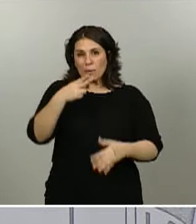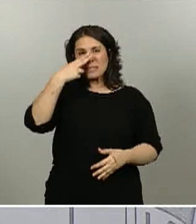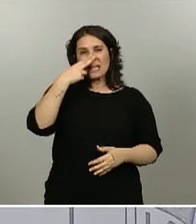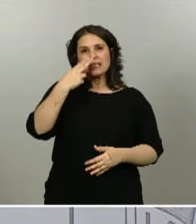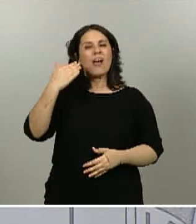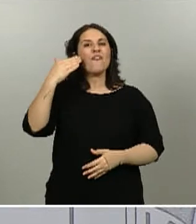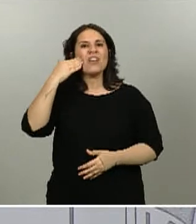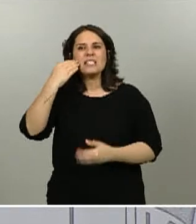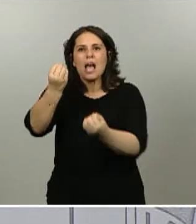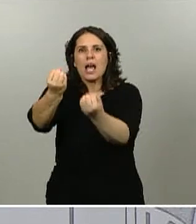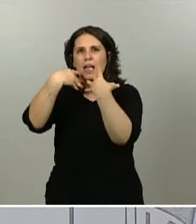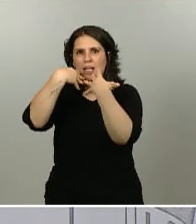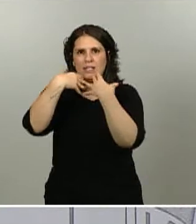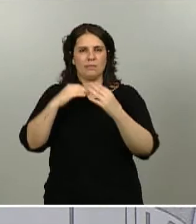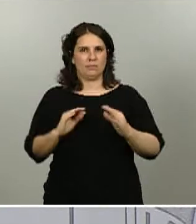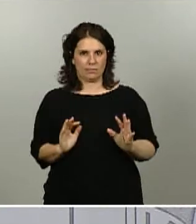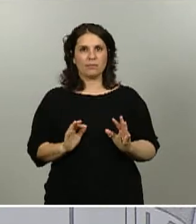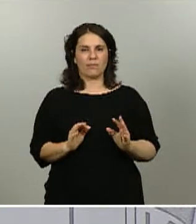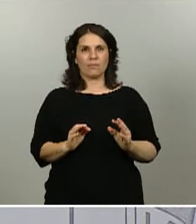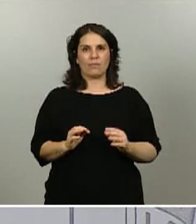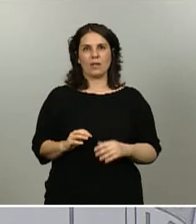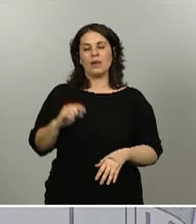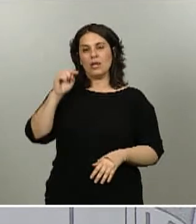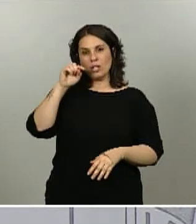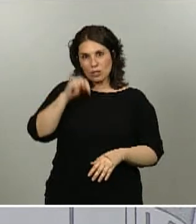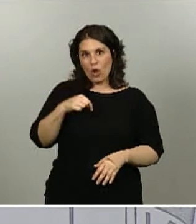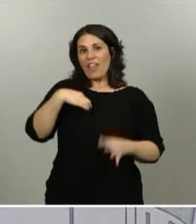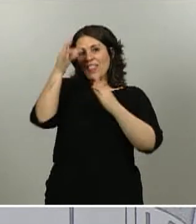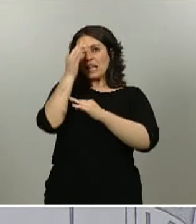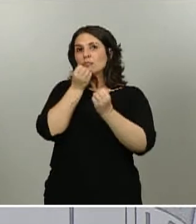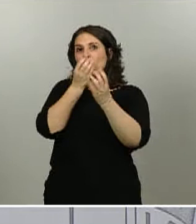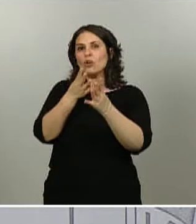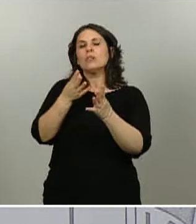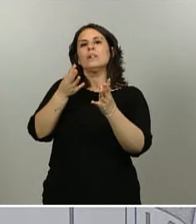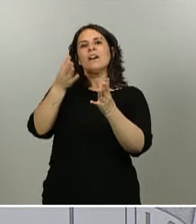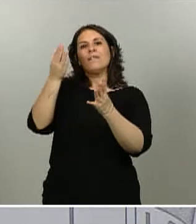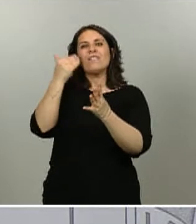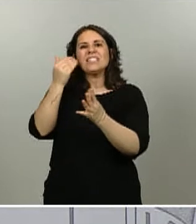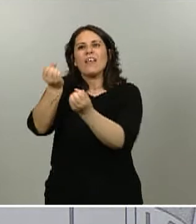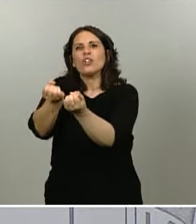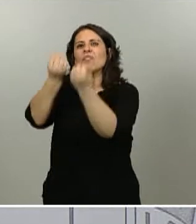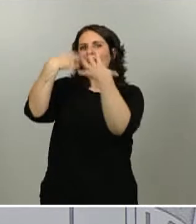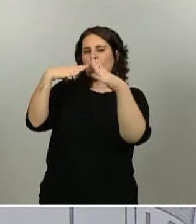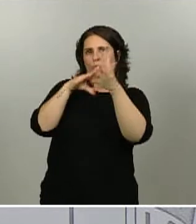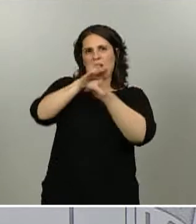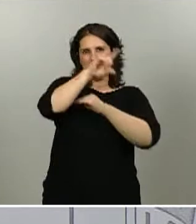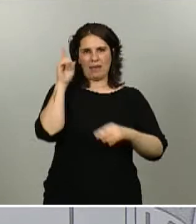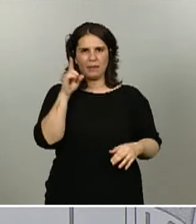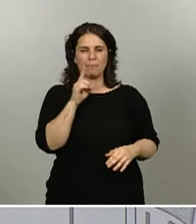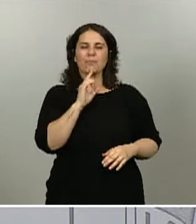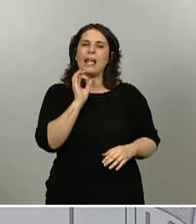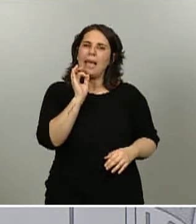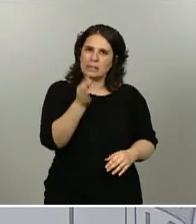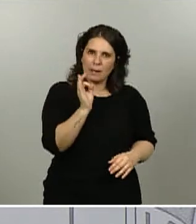lo que nosotros hemos extraído con las fechas de notificación que ha dado la Comunidad de Madrid. Sí que es cierto, como he dicho también al principio, que todo esto está terminando